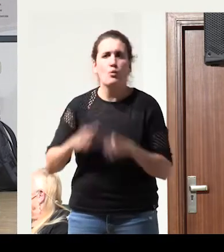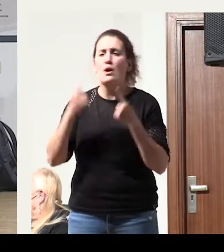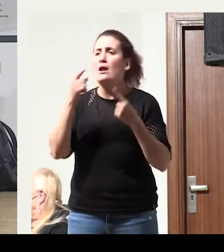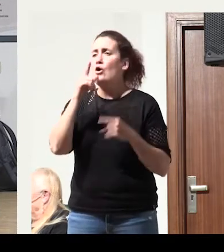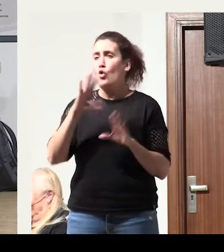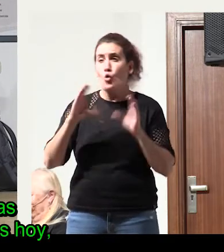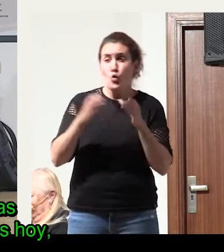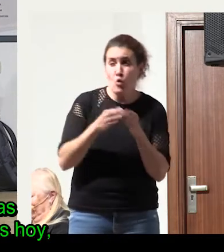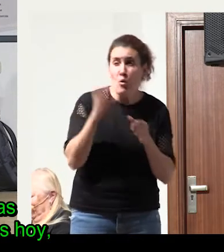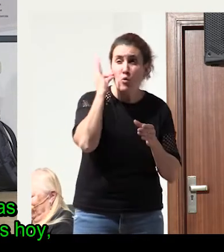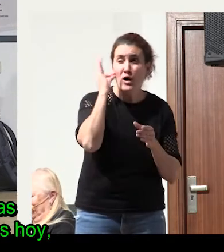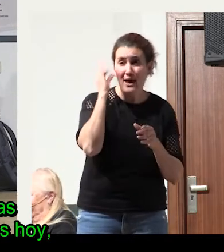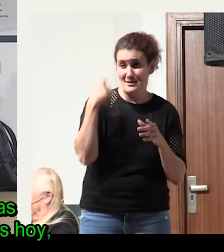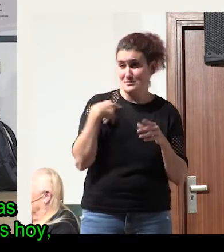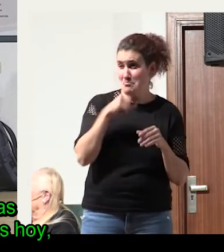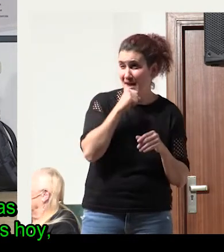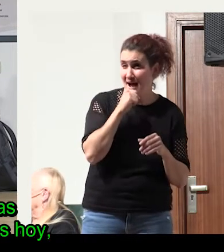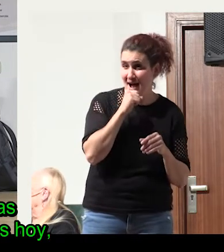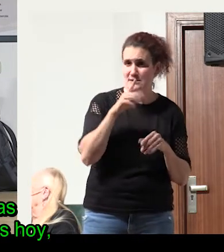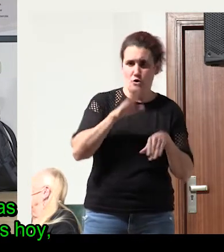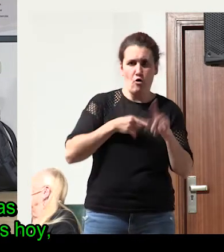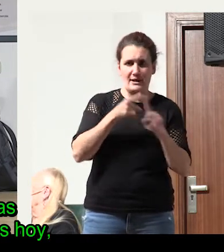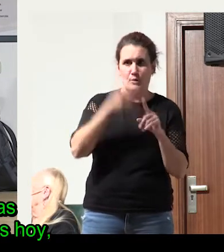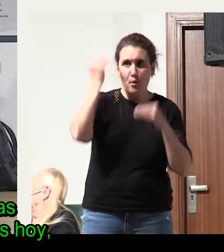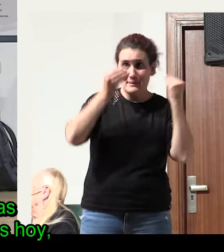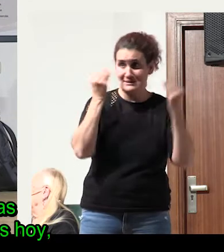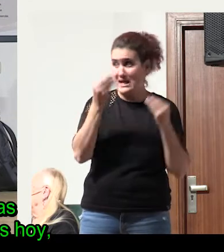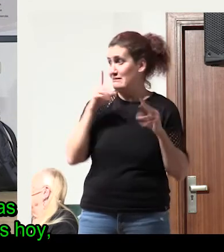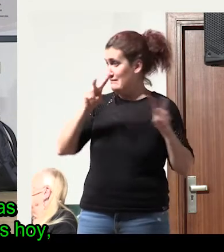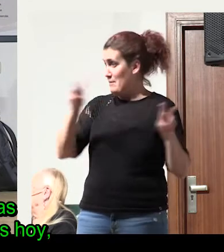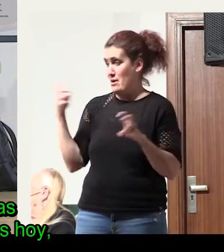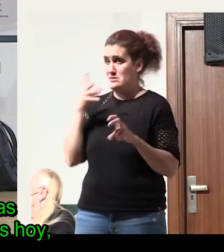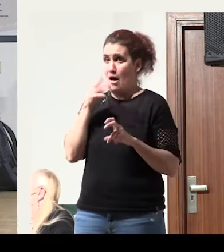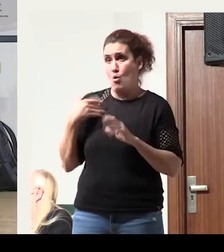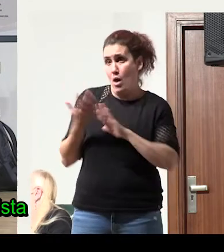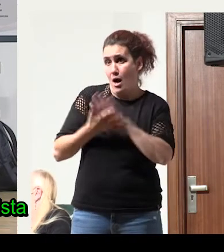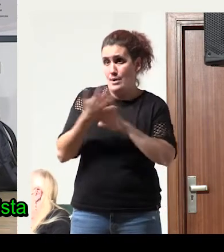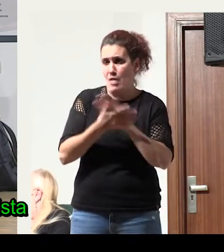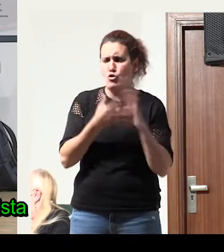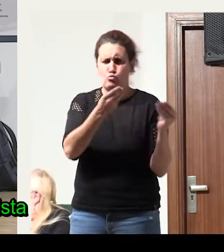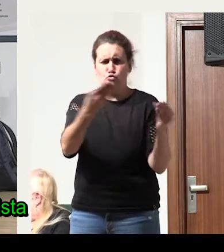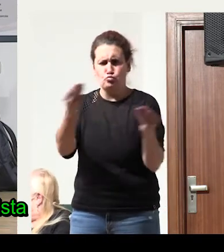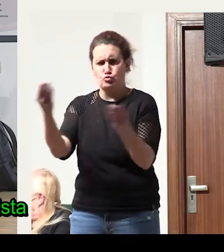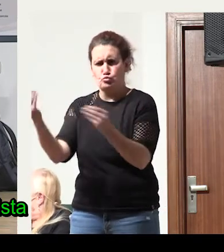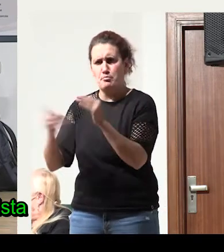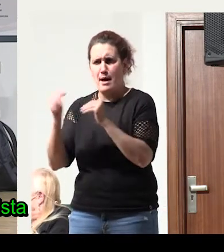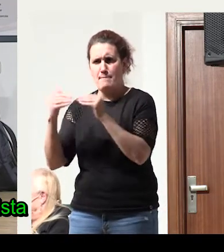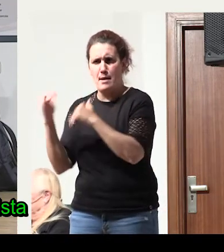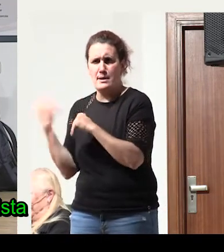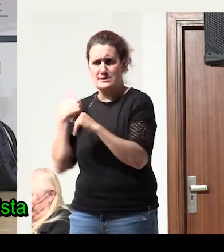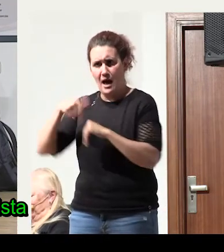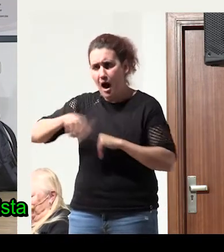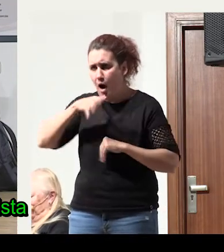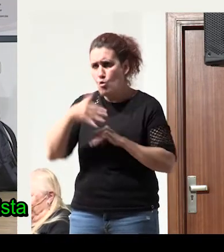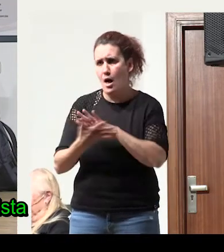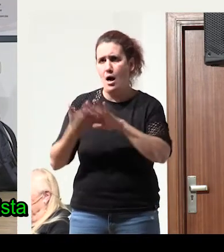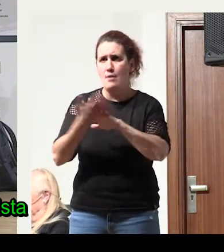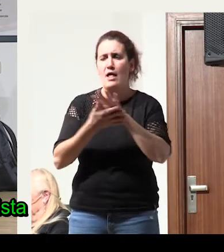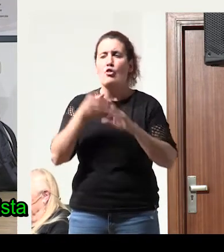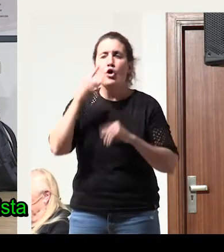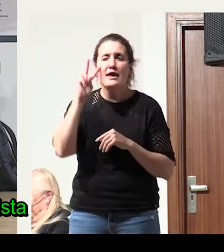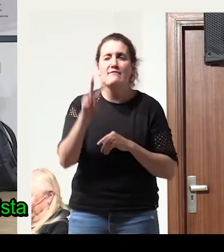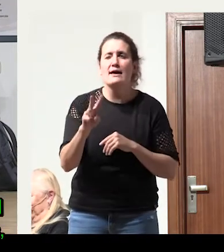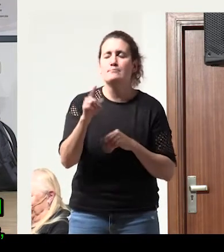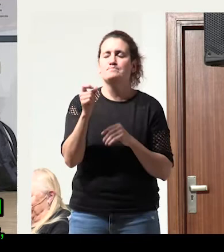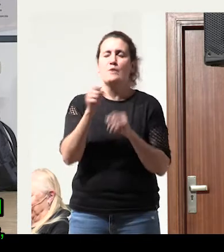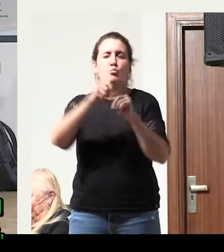para pensar sobre estos temas que estamos hablando y muchos más que no vamos a hablar hoy, ¿no? Y ver qué punto de vista feminista